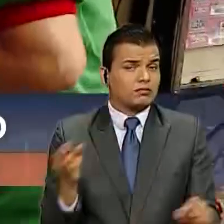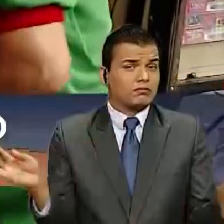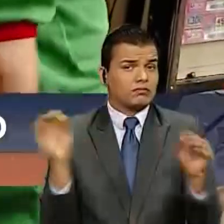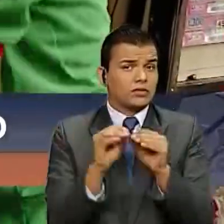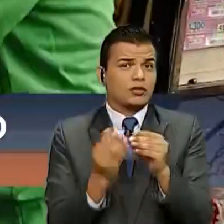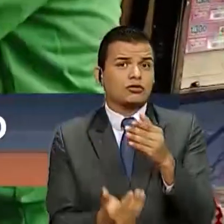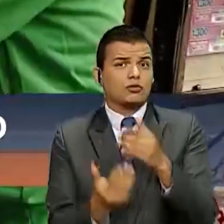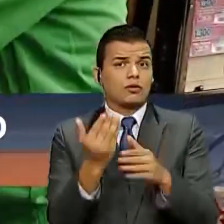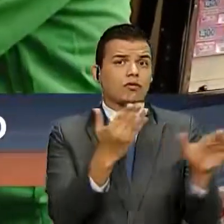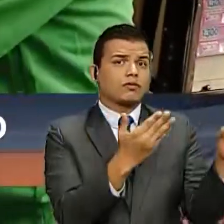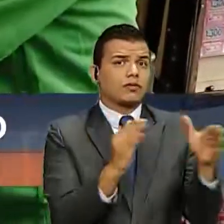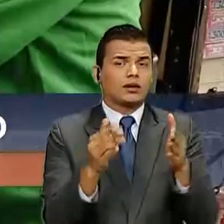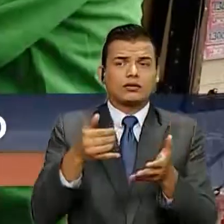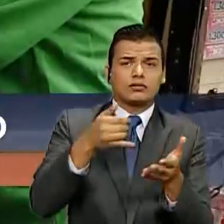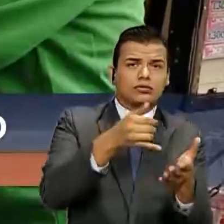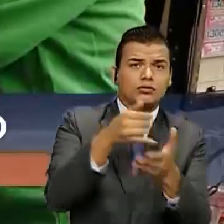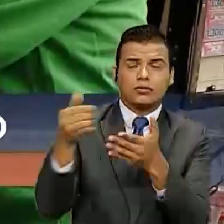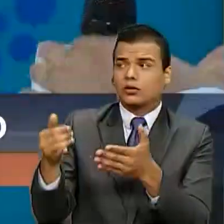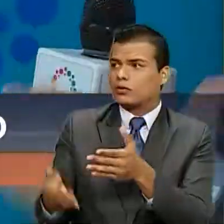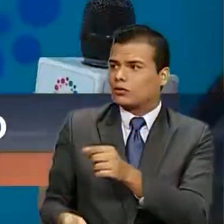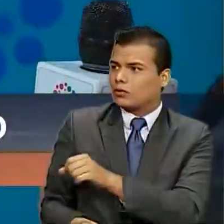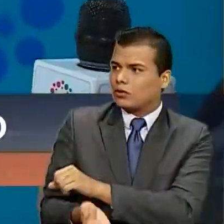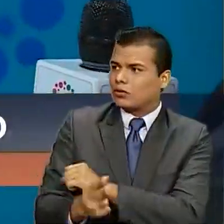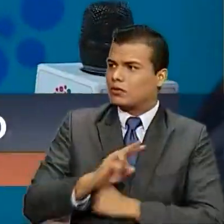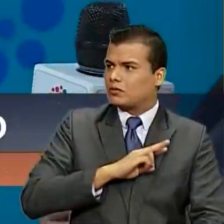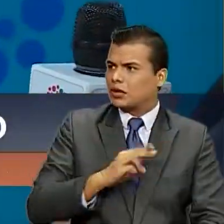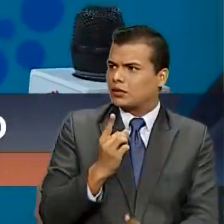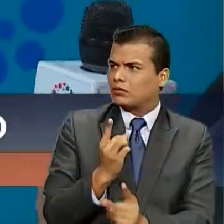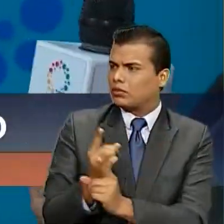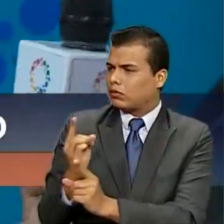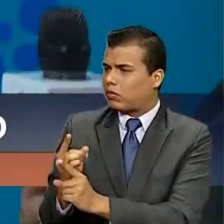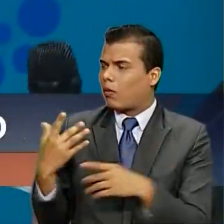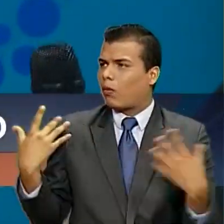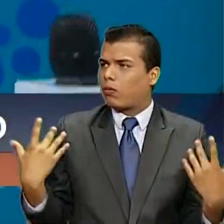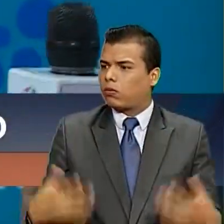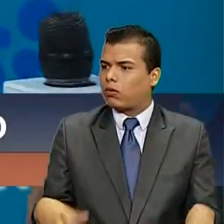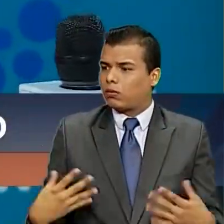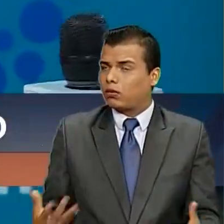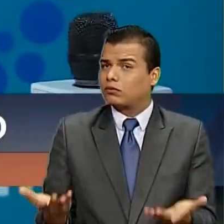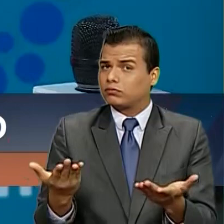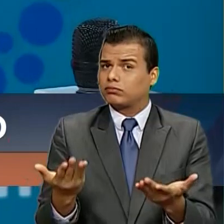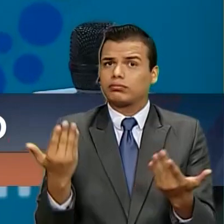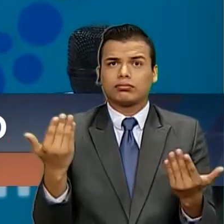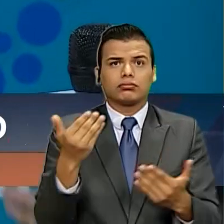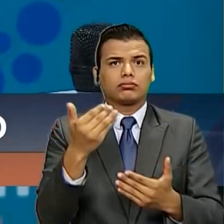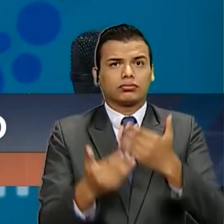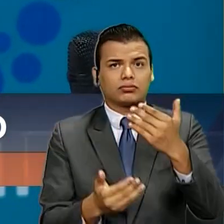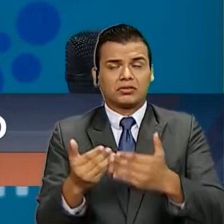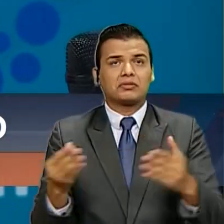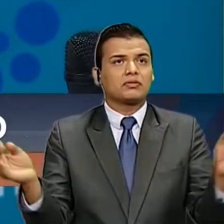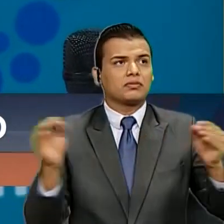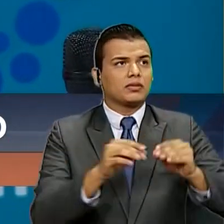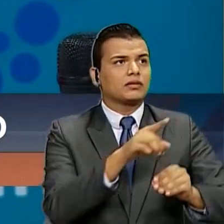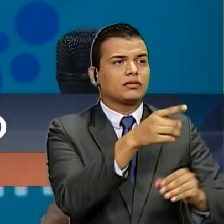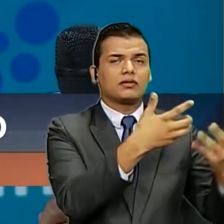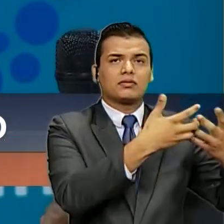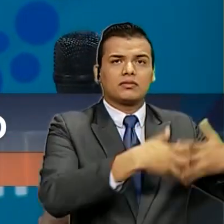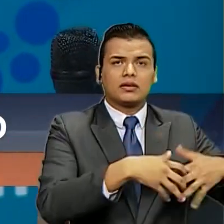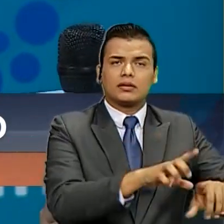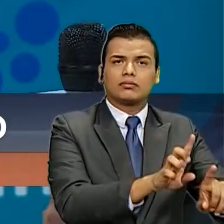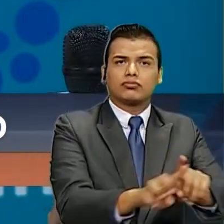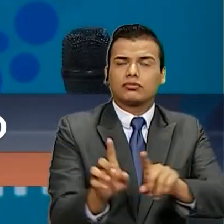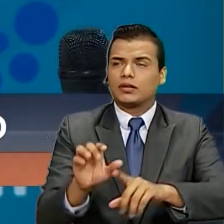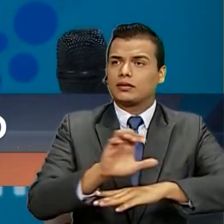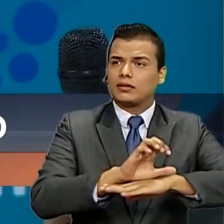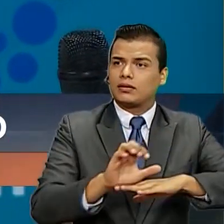plan de premios. O sea, la Lotería del Valle dando resultados y como vemos, pues cada vez más integrada además con otras empresas, con otras